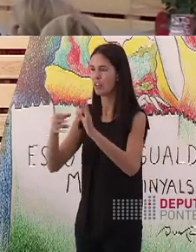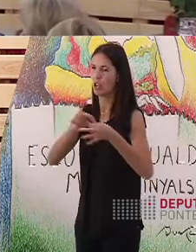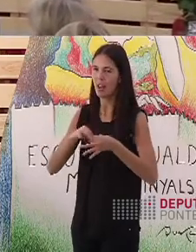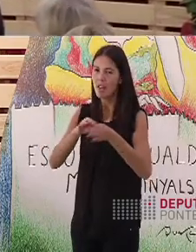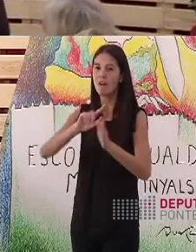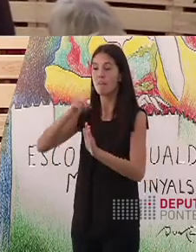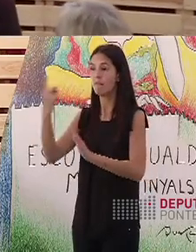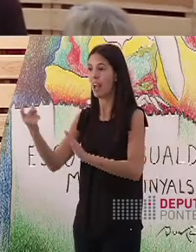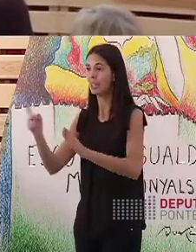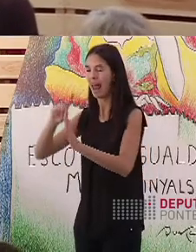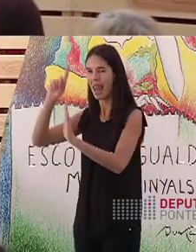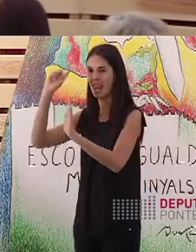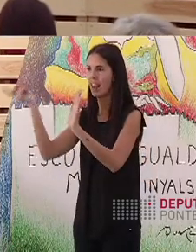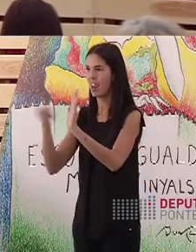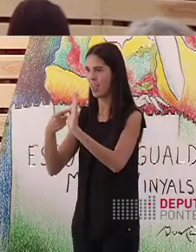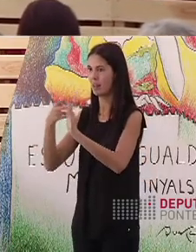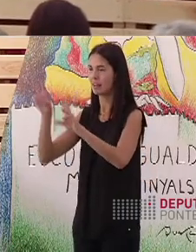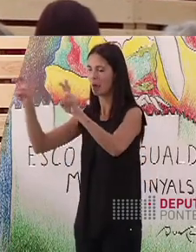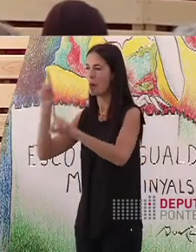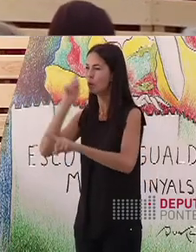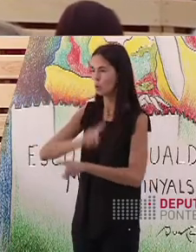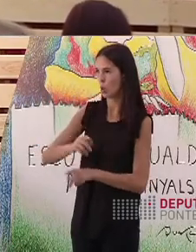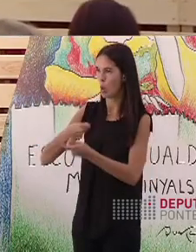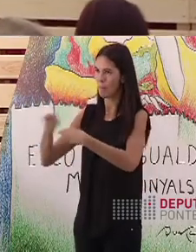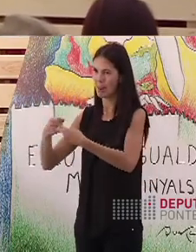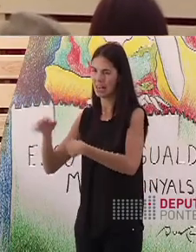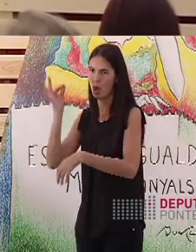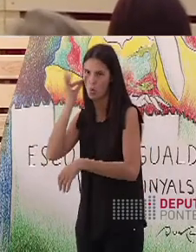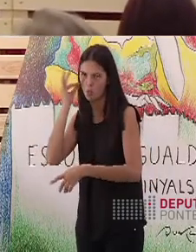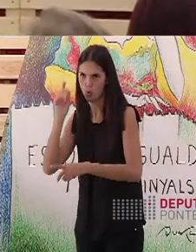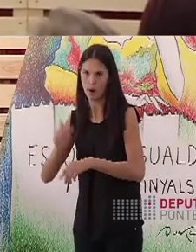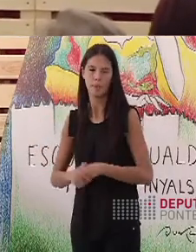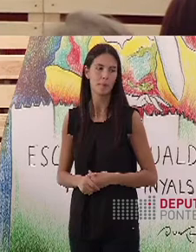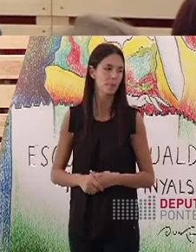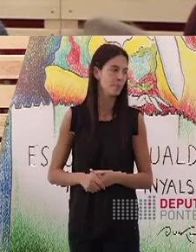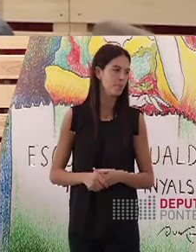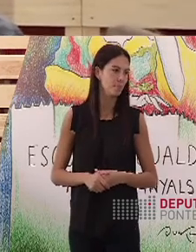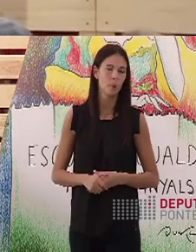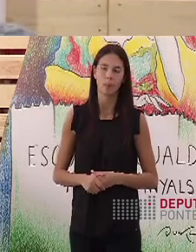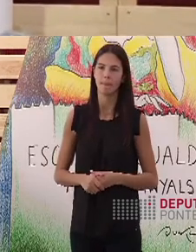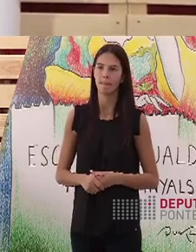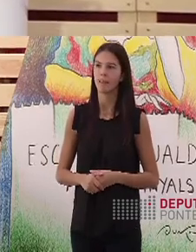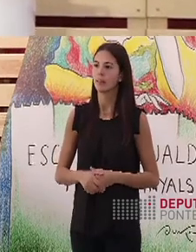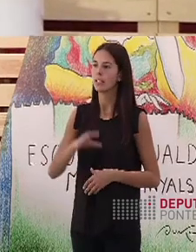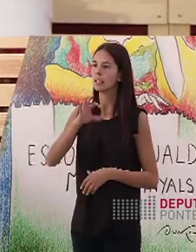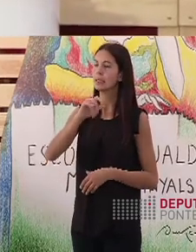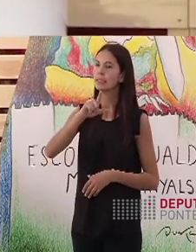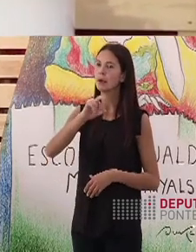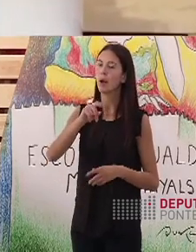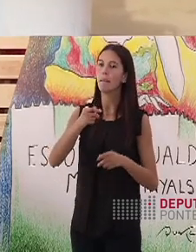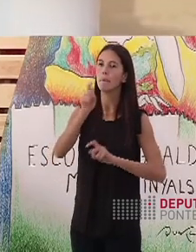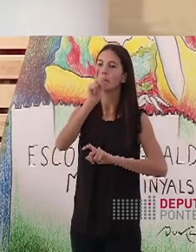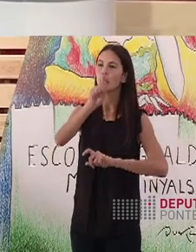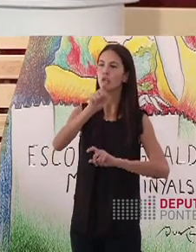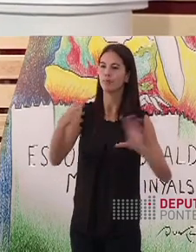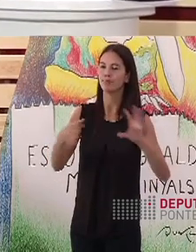prostitución, explotación e trata e que agrava o problema. E logo profundizarás nestes temas. Silvia é profesora asociada na